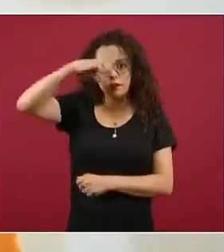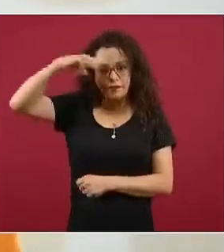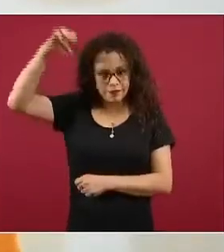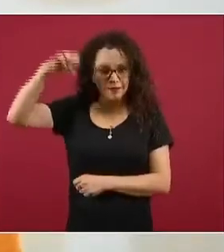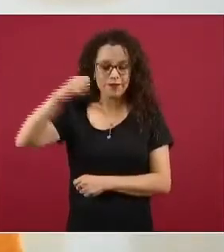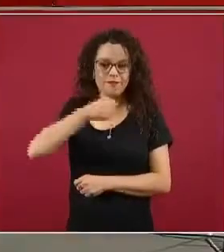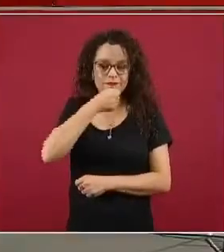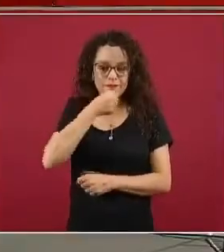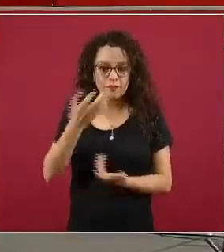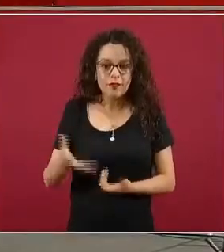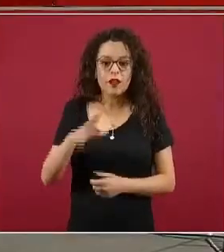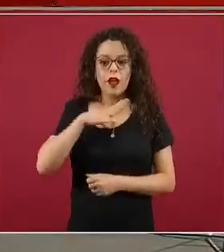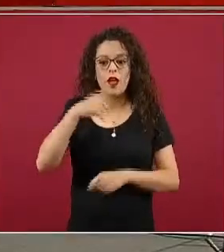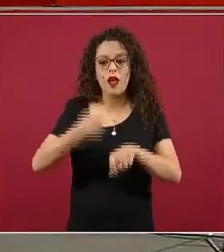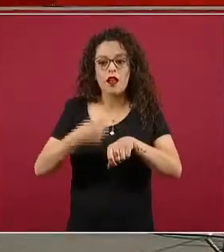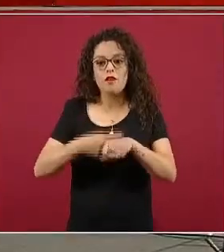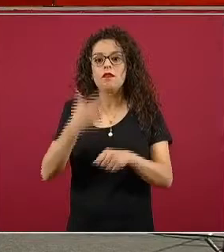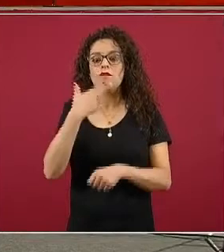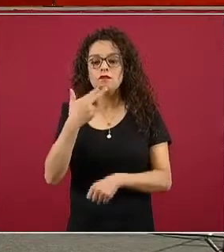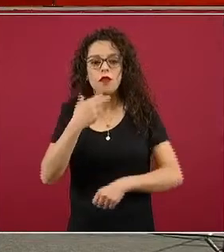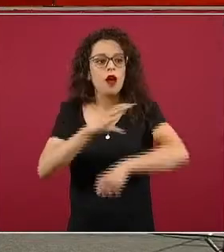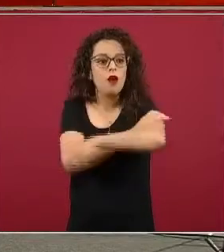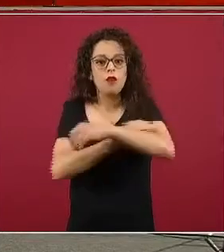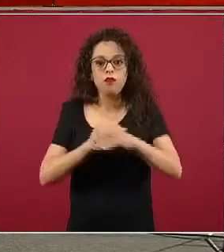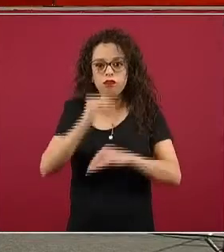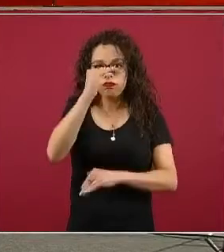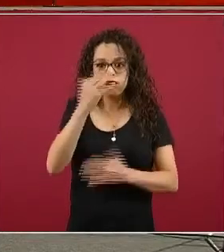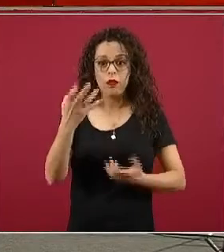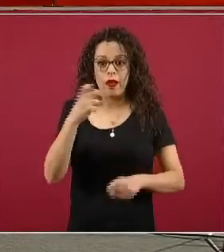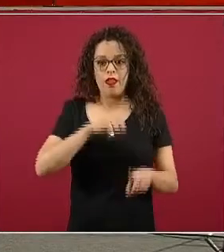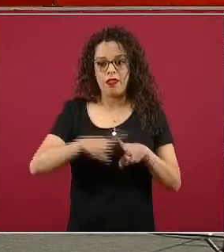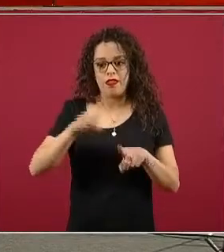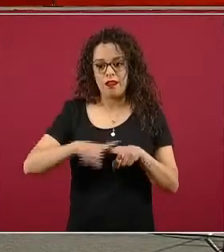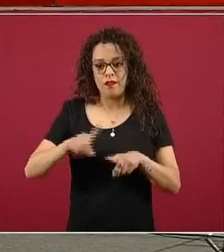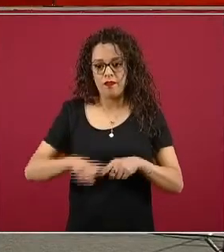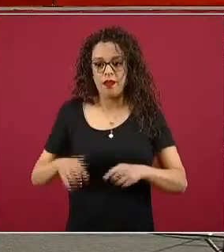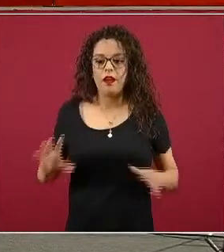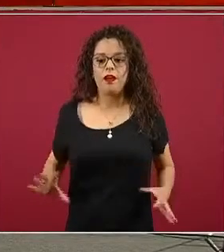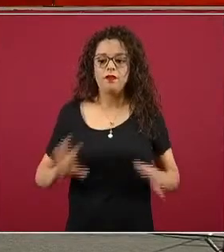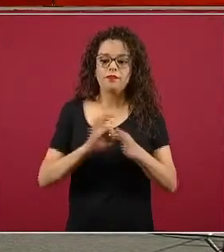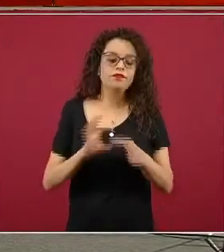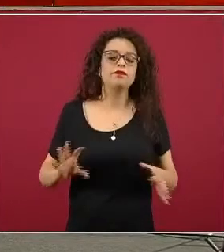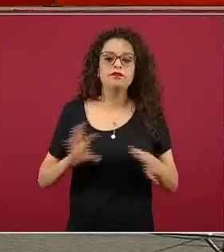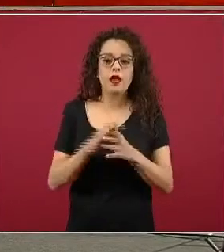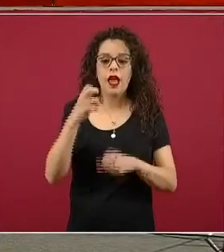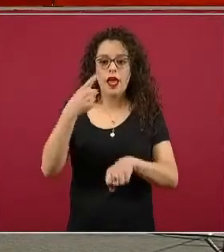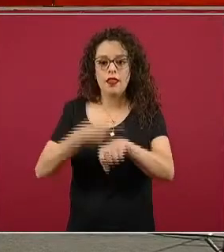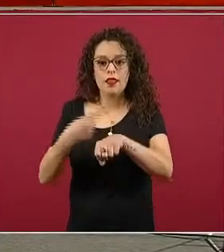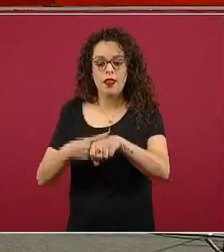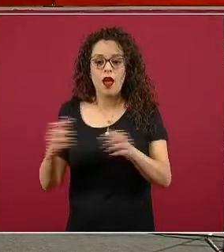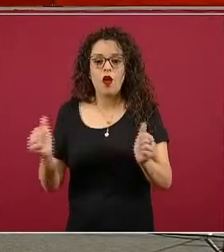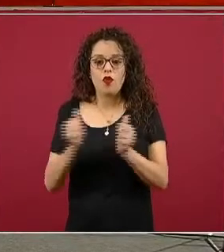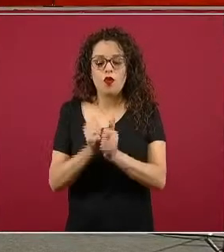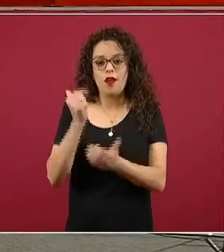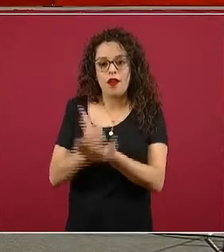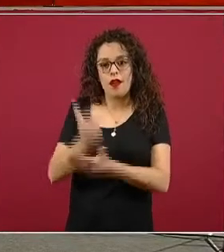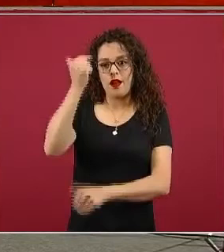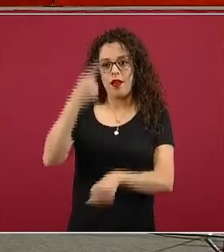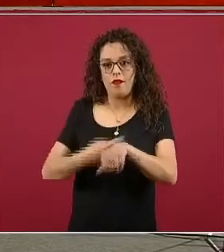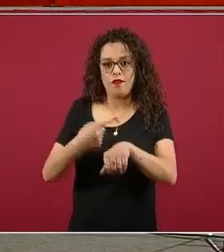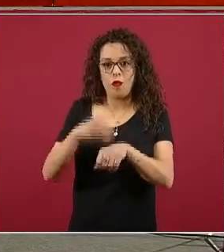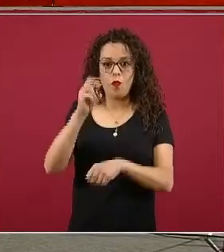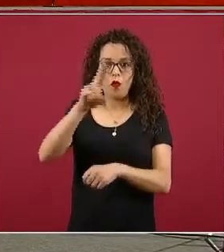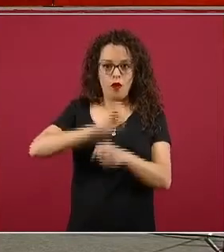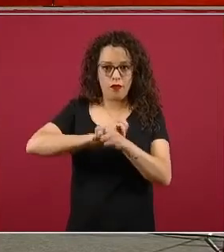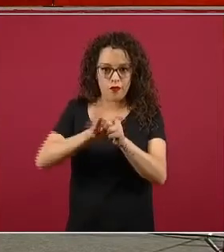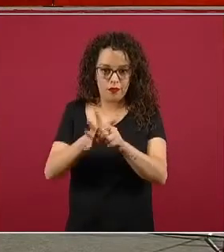obesidad, que son las condiciones de enfermedad que se asocian más frecuentemente a cuadros graves.